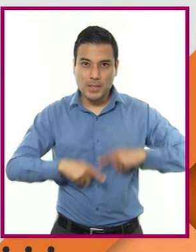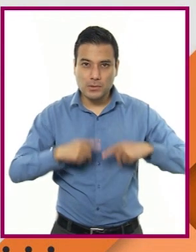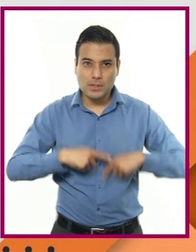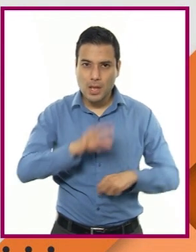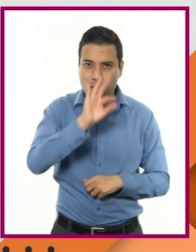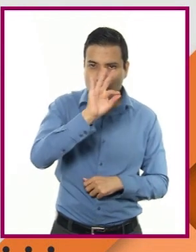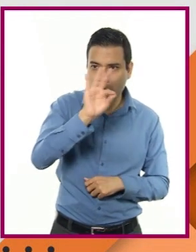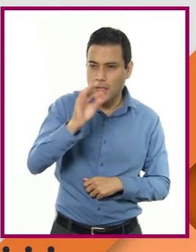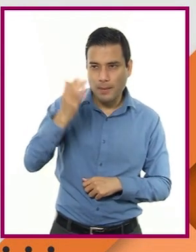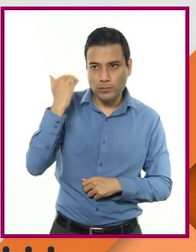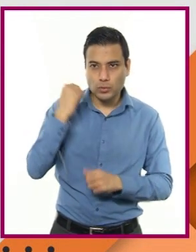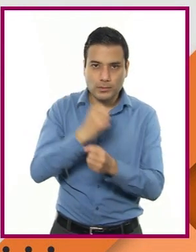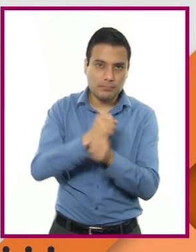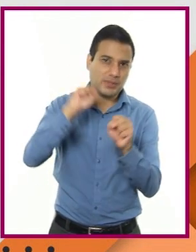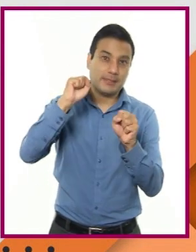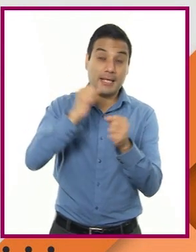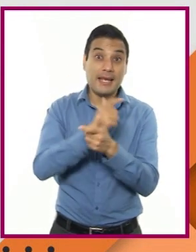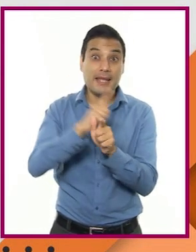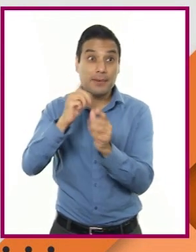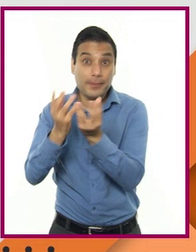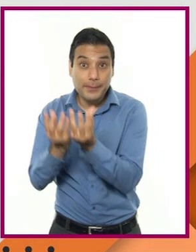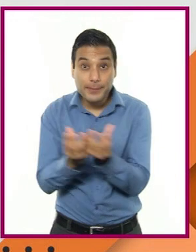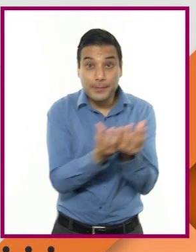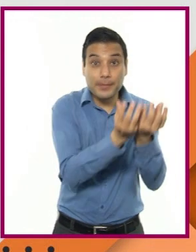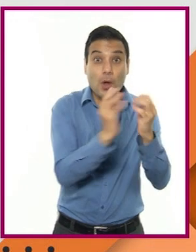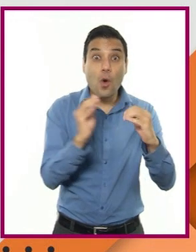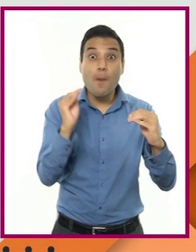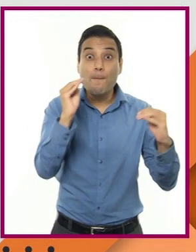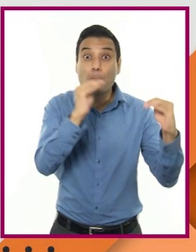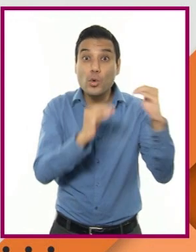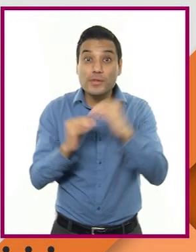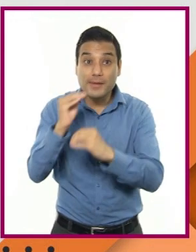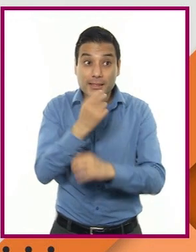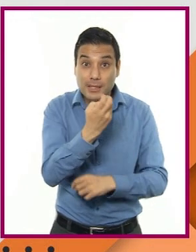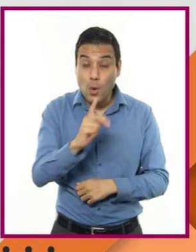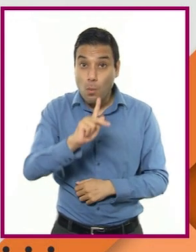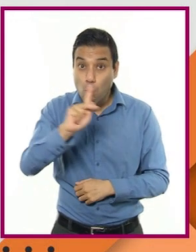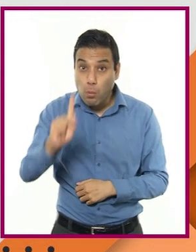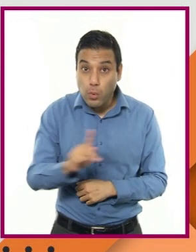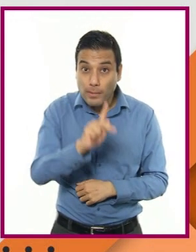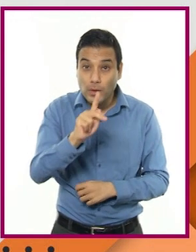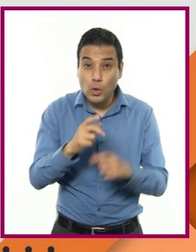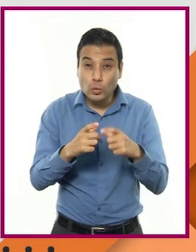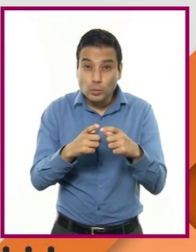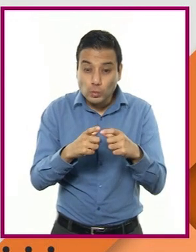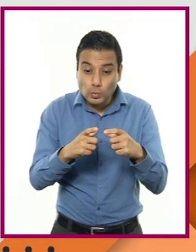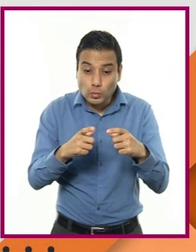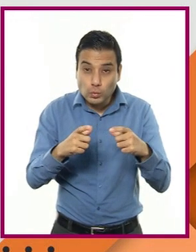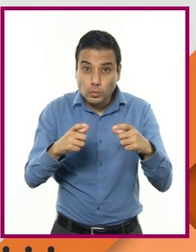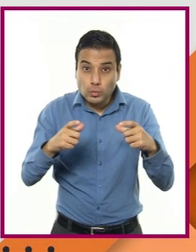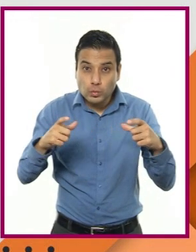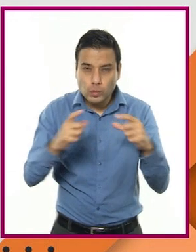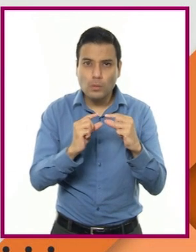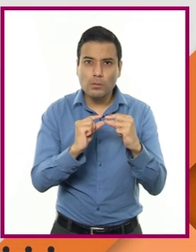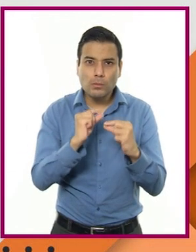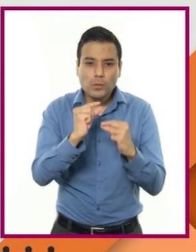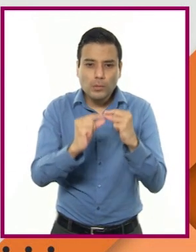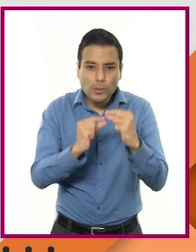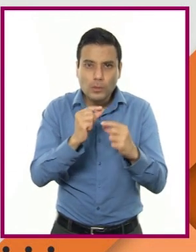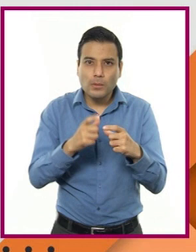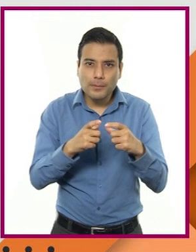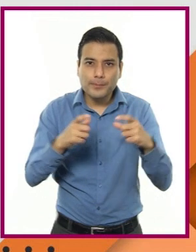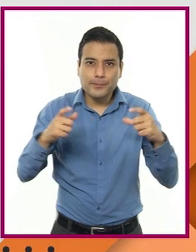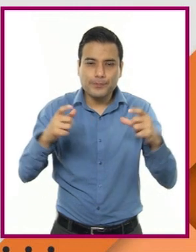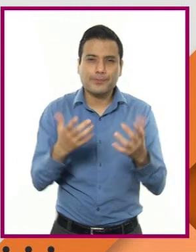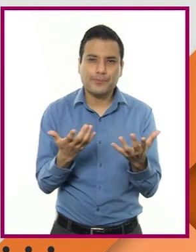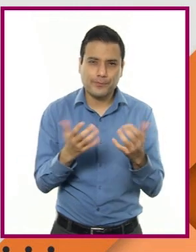libre en las montañas. Por más de 30 años, la colonia continuó creciendo, sobreviviendo parcialmente gracias a la captura